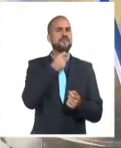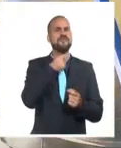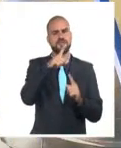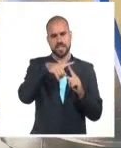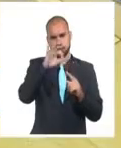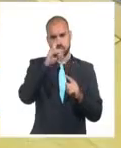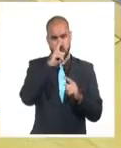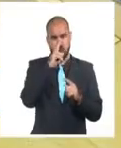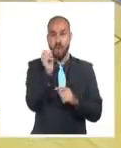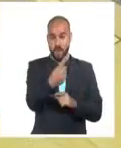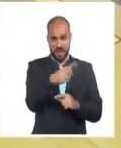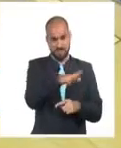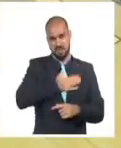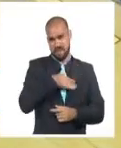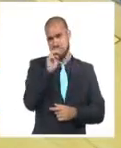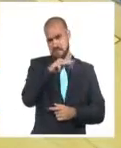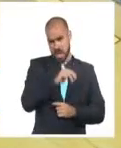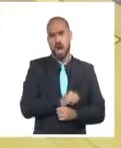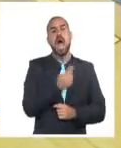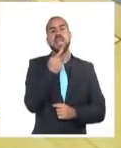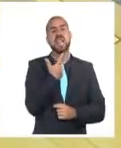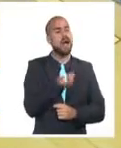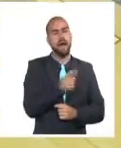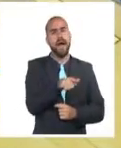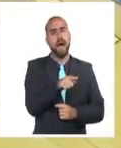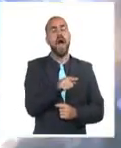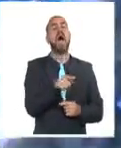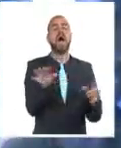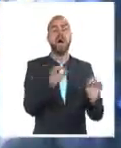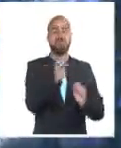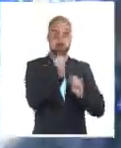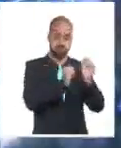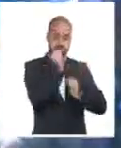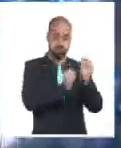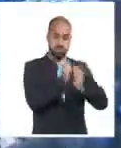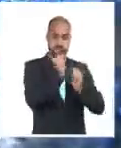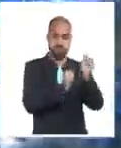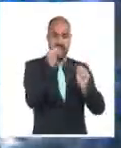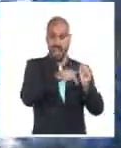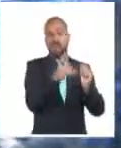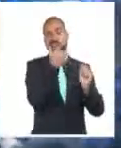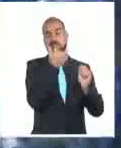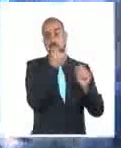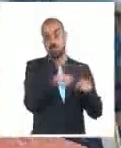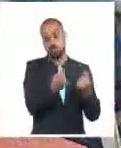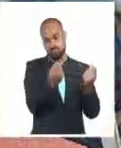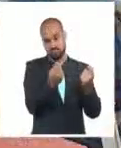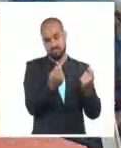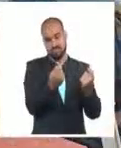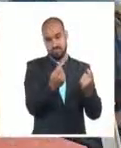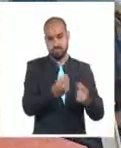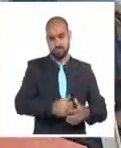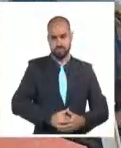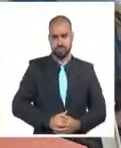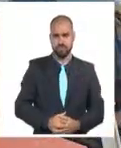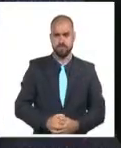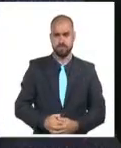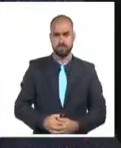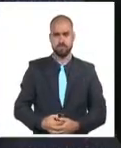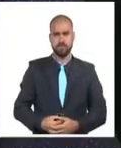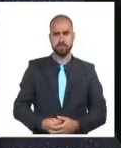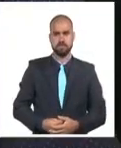su potencia de 260 megawatts, es una de las unidades afectadas por averías. Esto